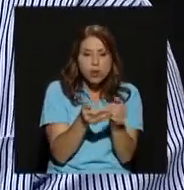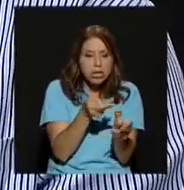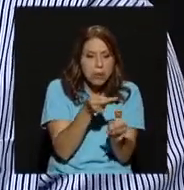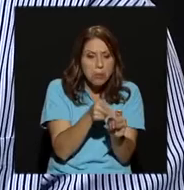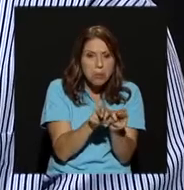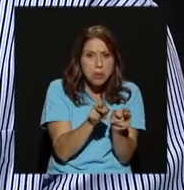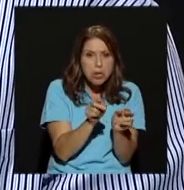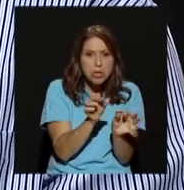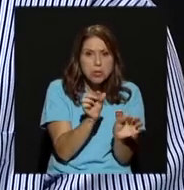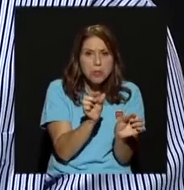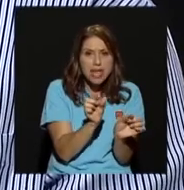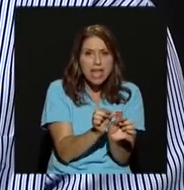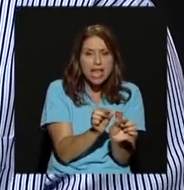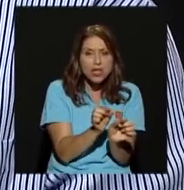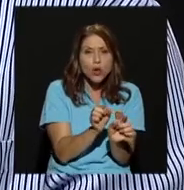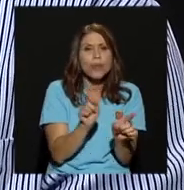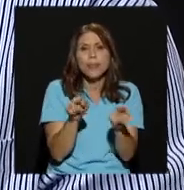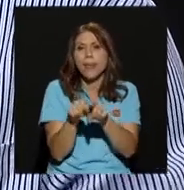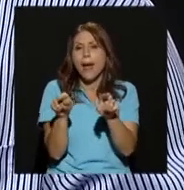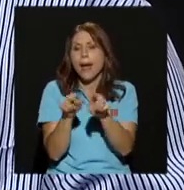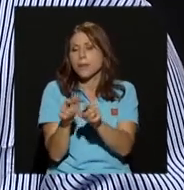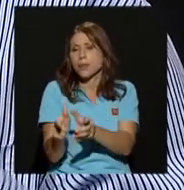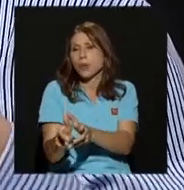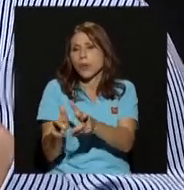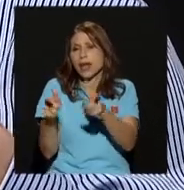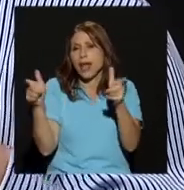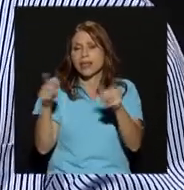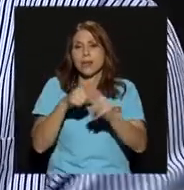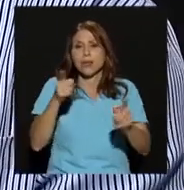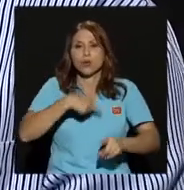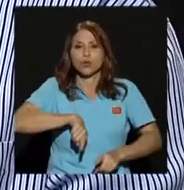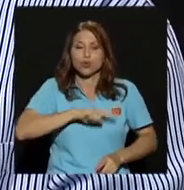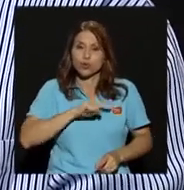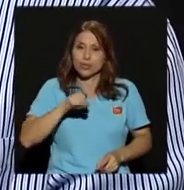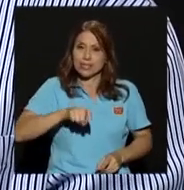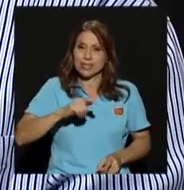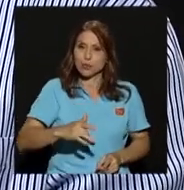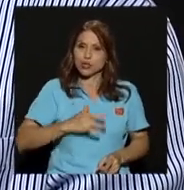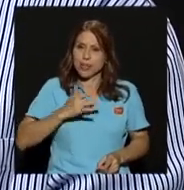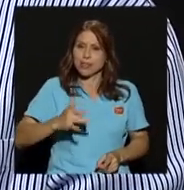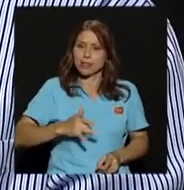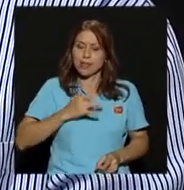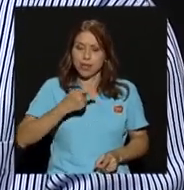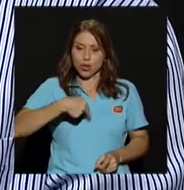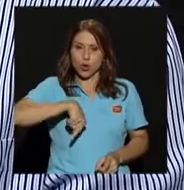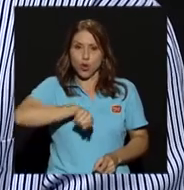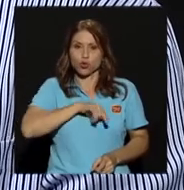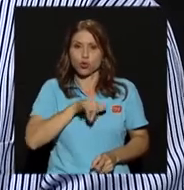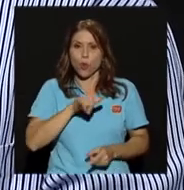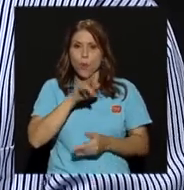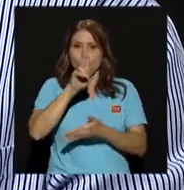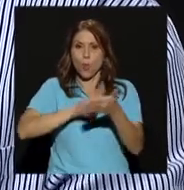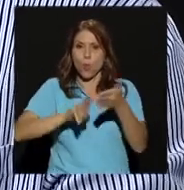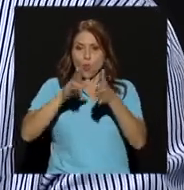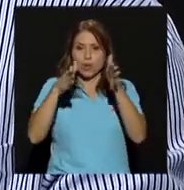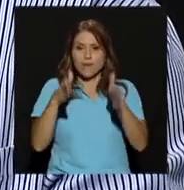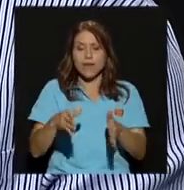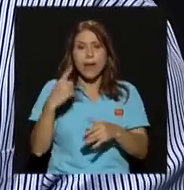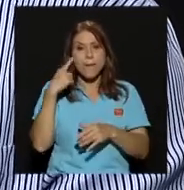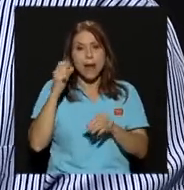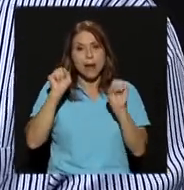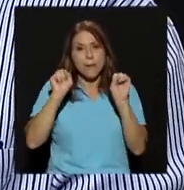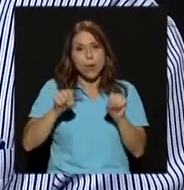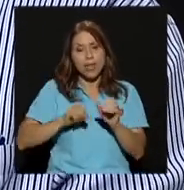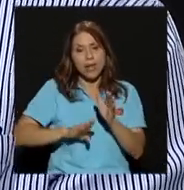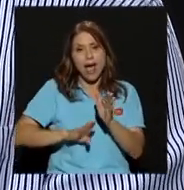lo grande. Pero necesitamos sentirnos en realidad universitarios para poder